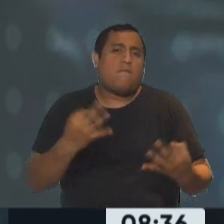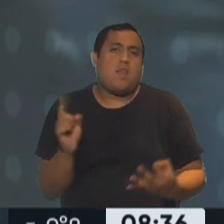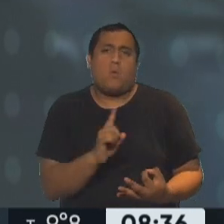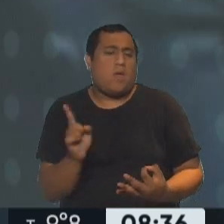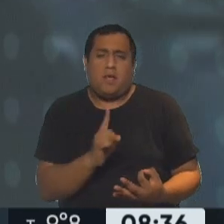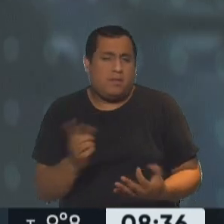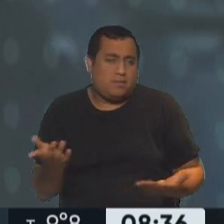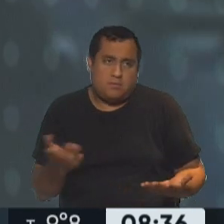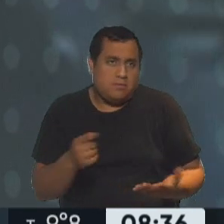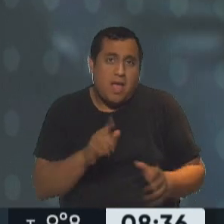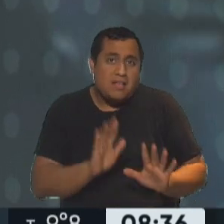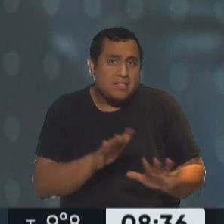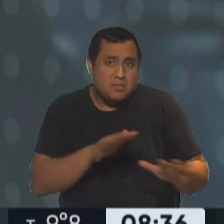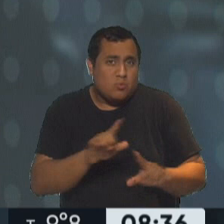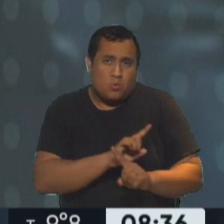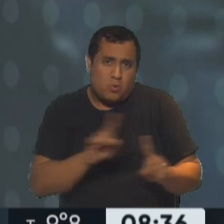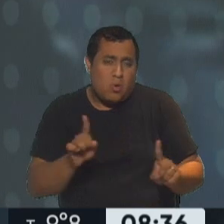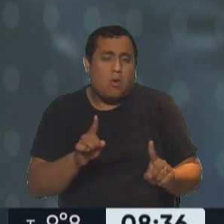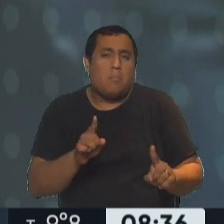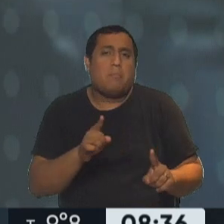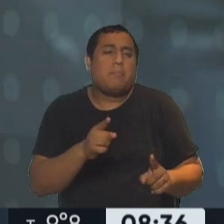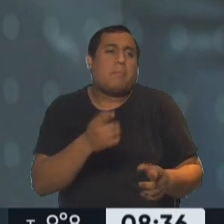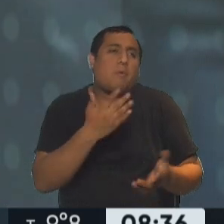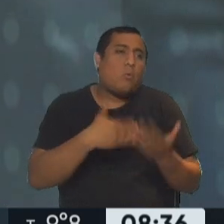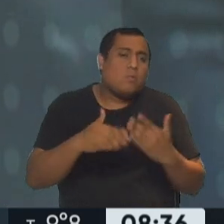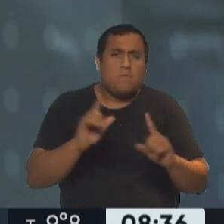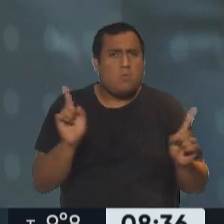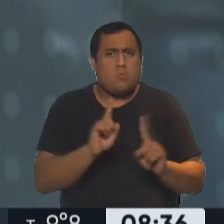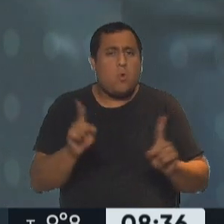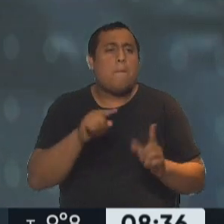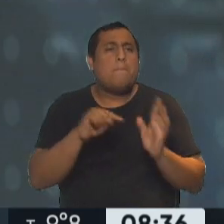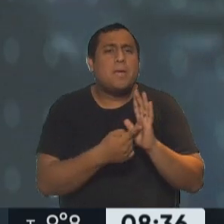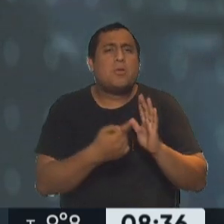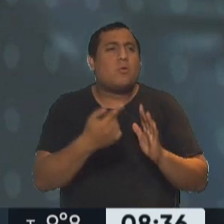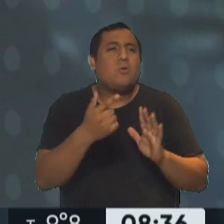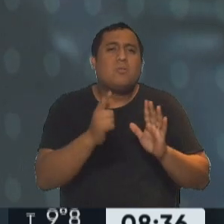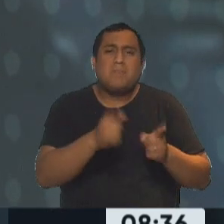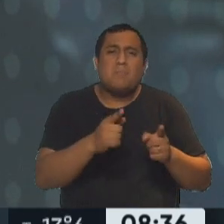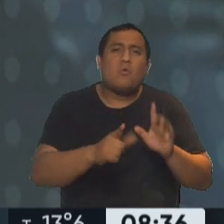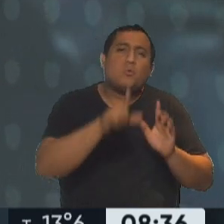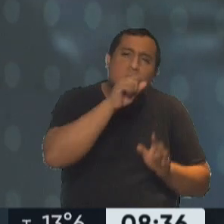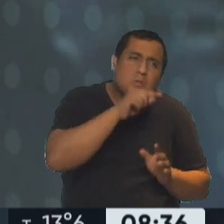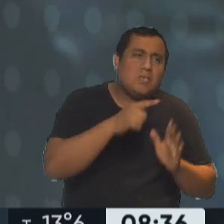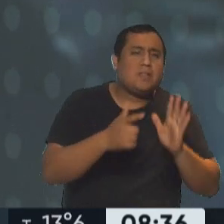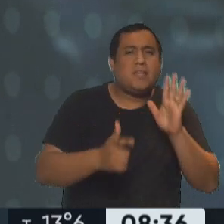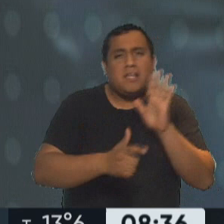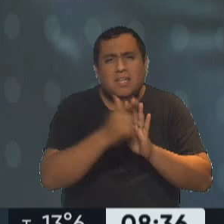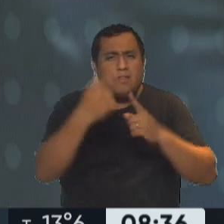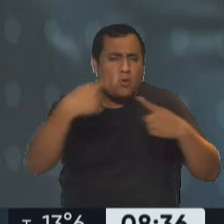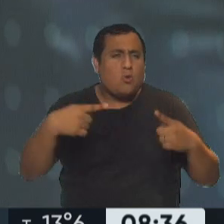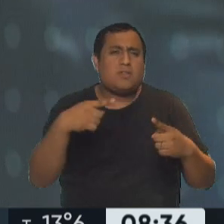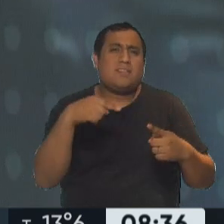debería pasar, no se justifica de ningún modo, pero las redes sociales suelen tener este tipo de